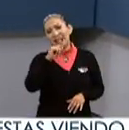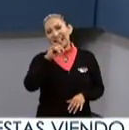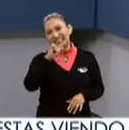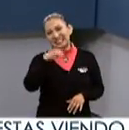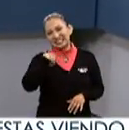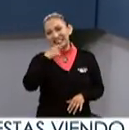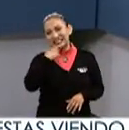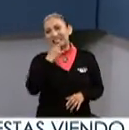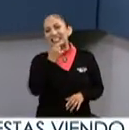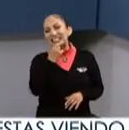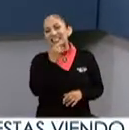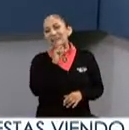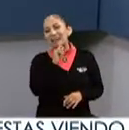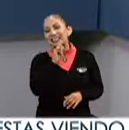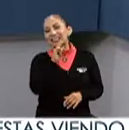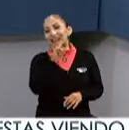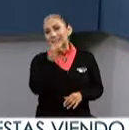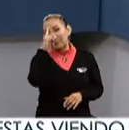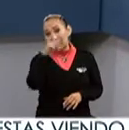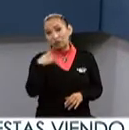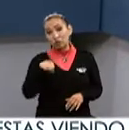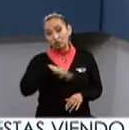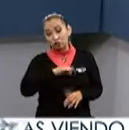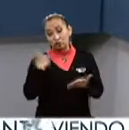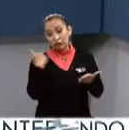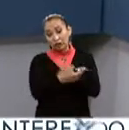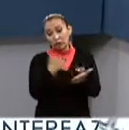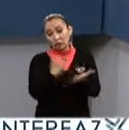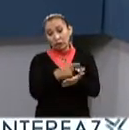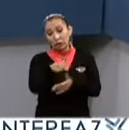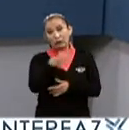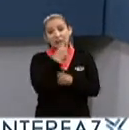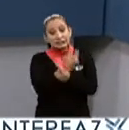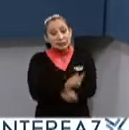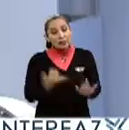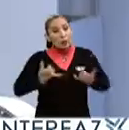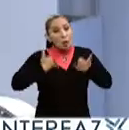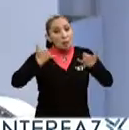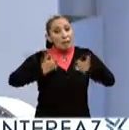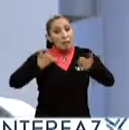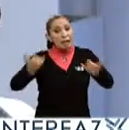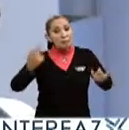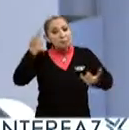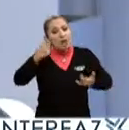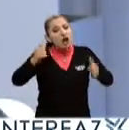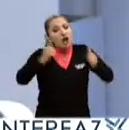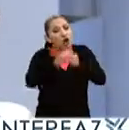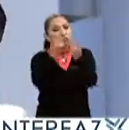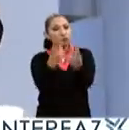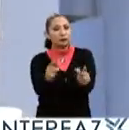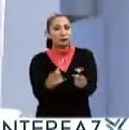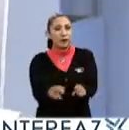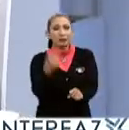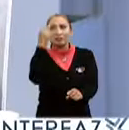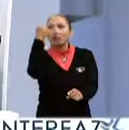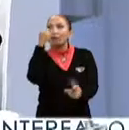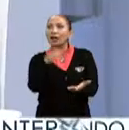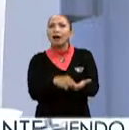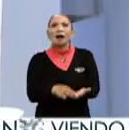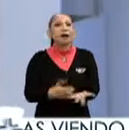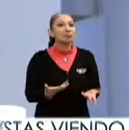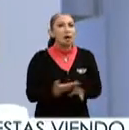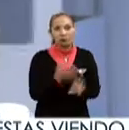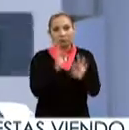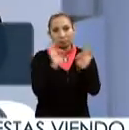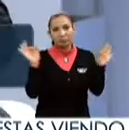pues realmente a la formación de los niños y de los jóvenes a través de la música. Creo que es una